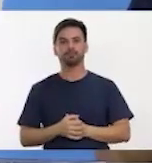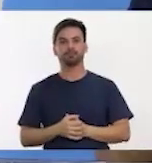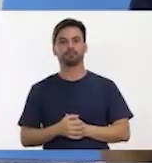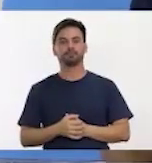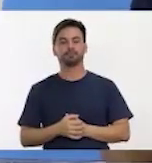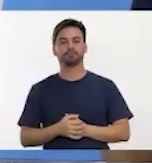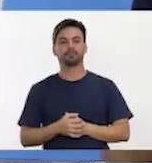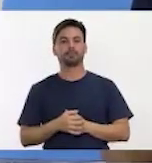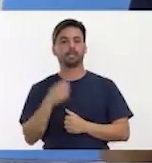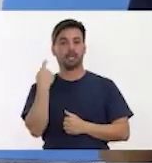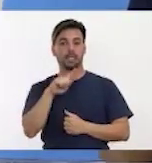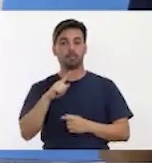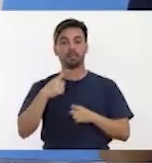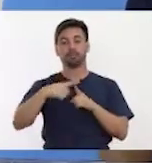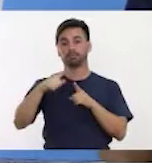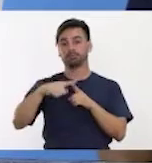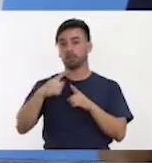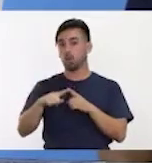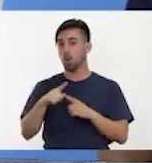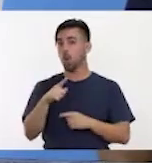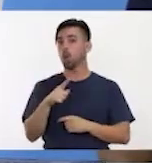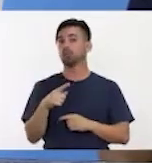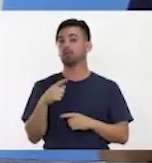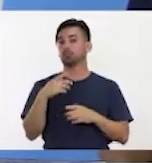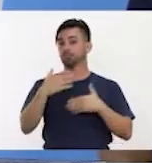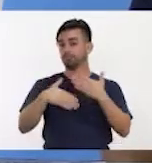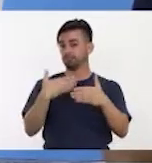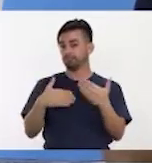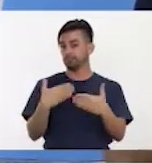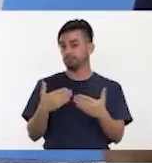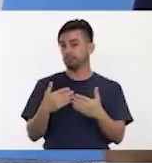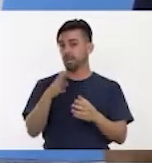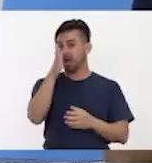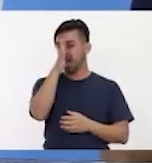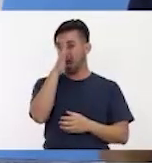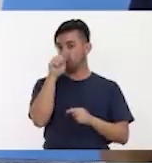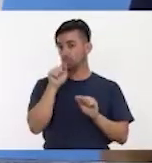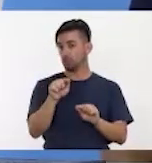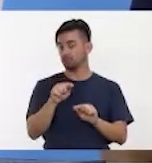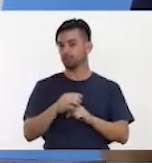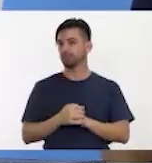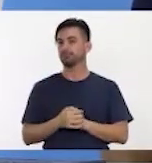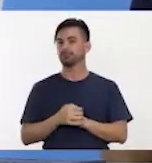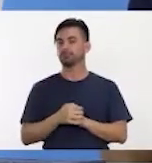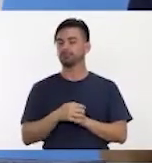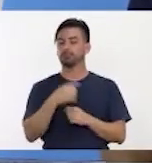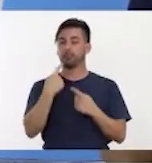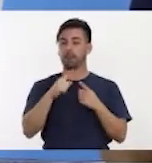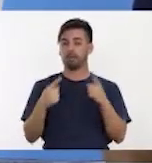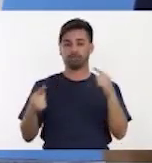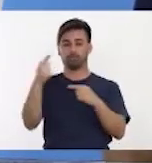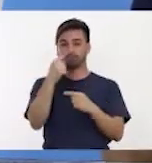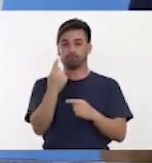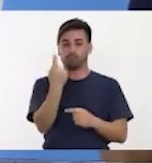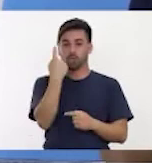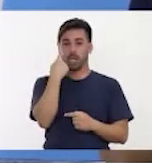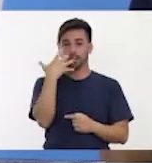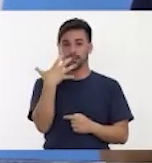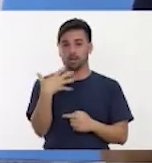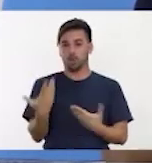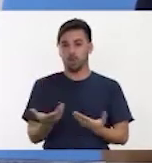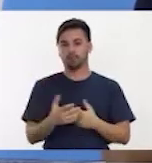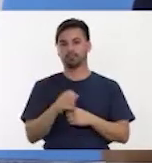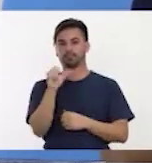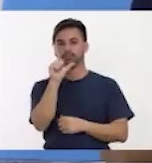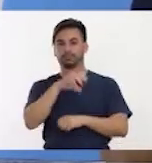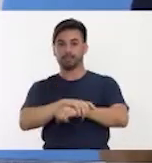Ese conflicto, que además tiene otras implicaciones, solo nos estamos refiriendo a esta por su